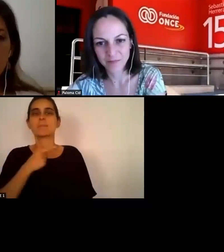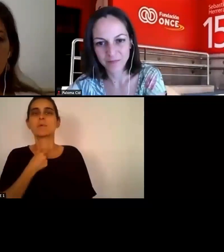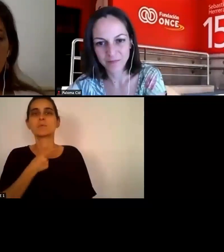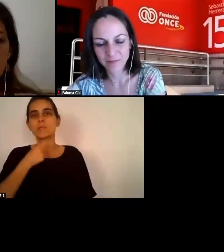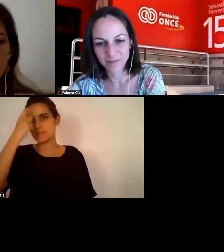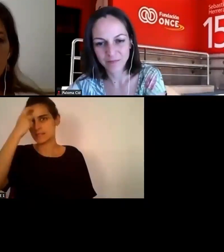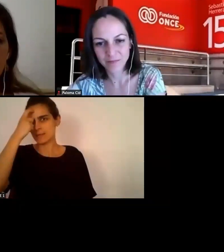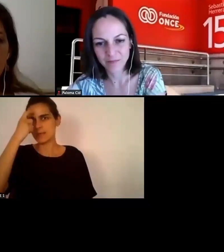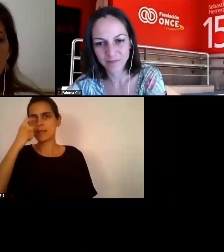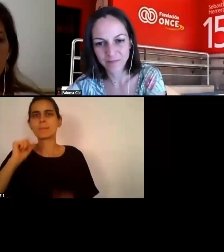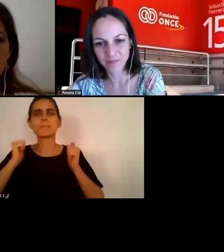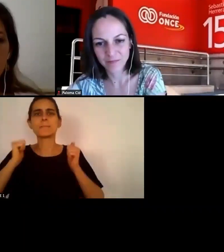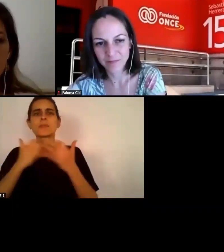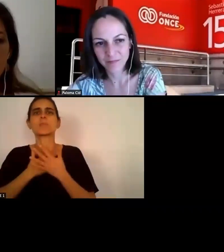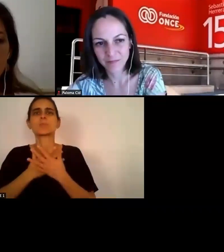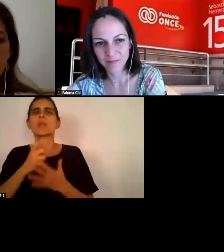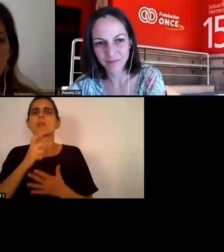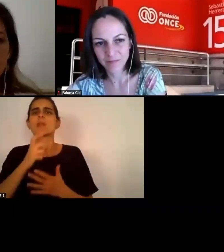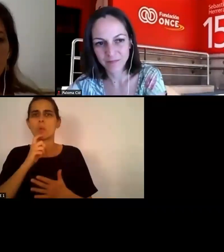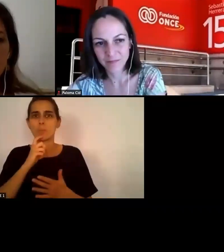curso.